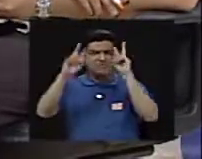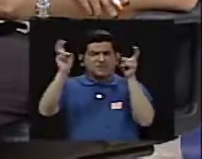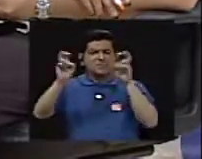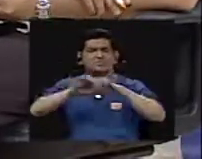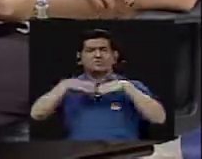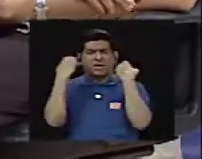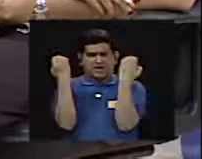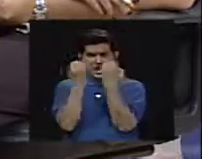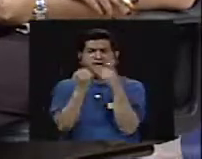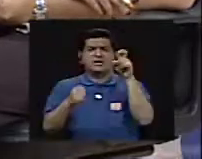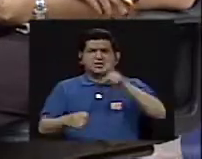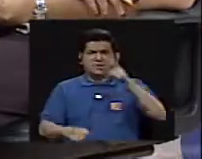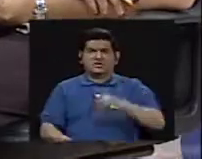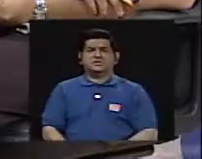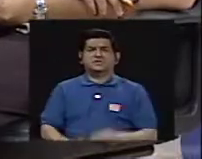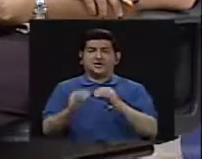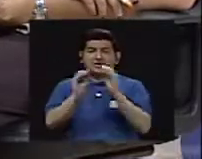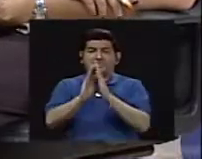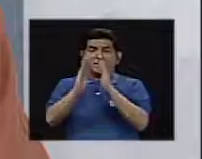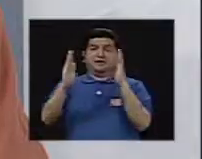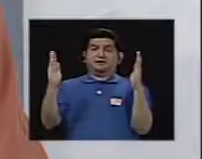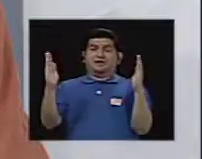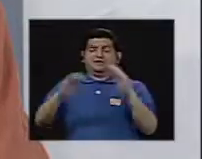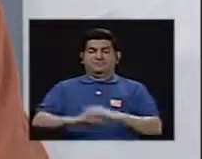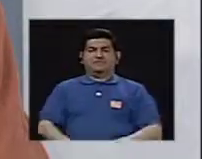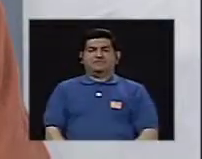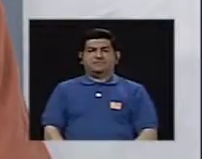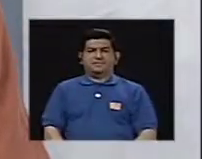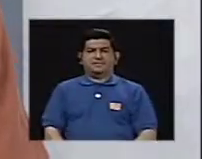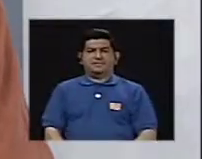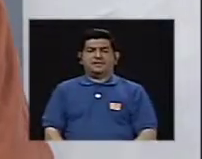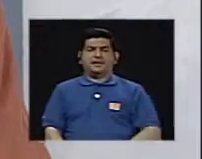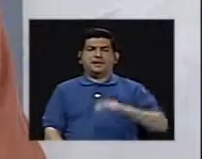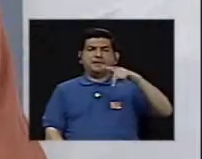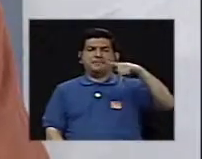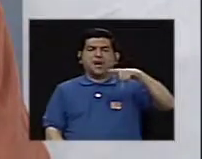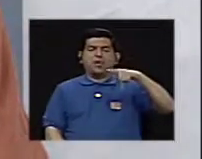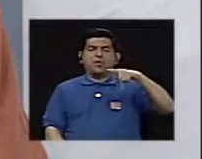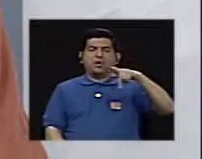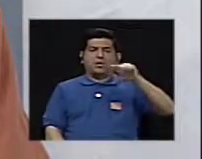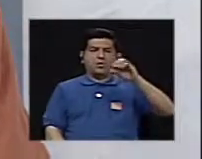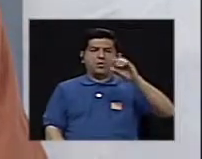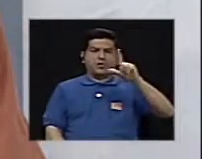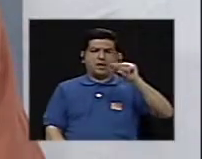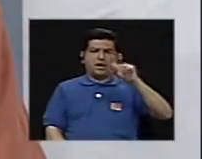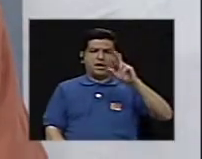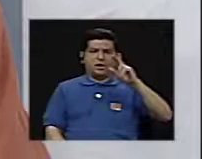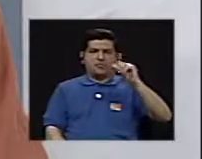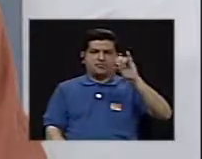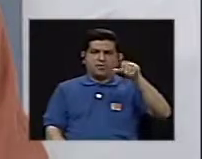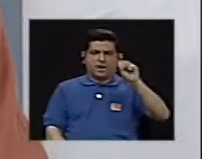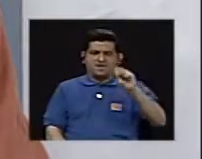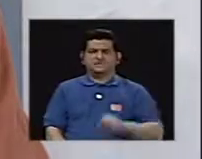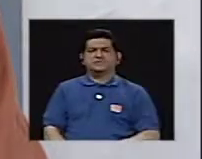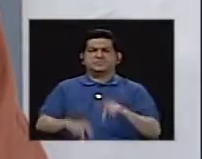equipo tenga que ser mayor, y con esto Paola Rojas viene a apoyar muchísimo a Iván, que es una de las productoras más